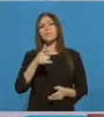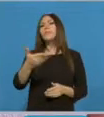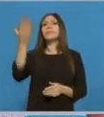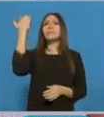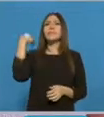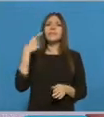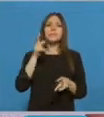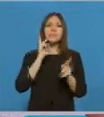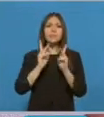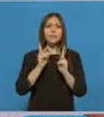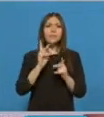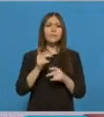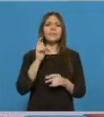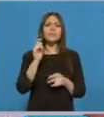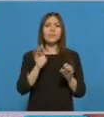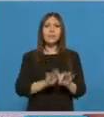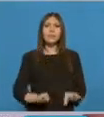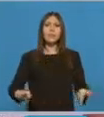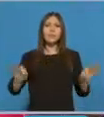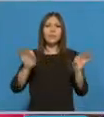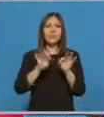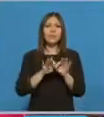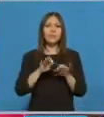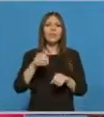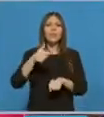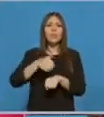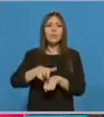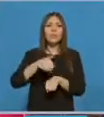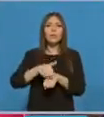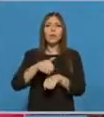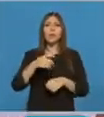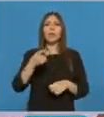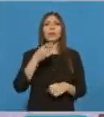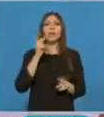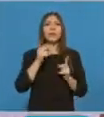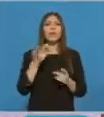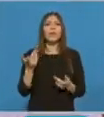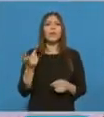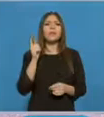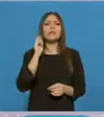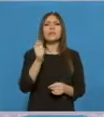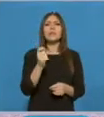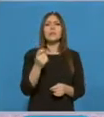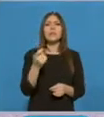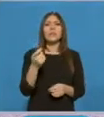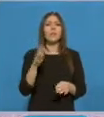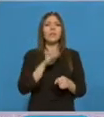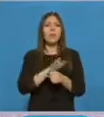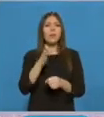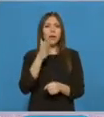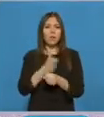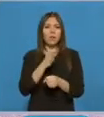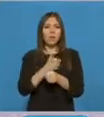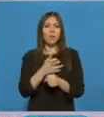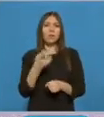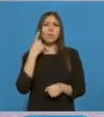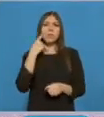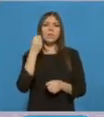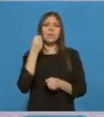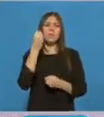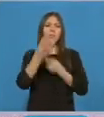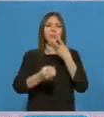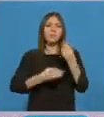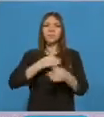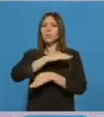al aire, lo importante que es de verdad las cifras. Las cifras hablando de qué es lo que se ha acopiado hasta el momento, con la ayuda